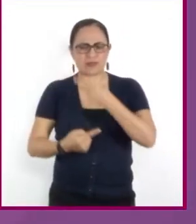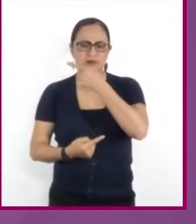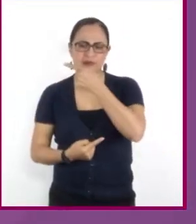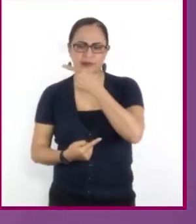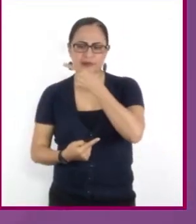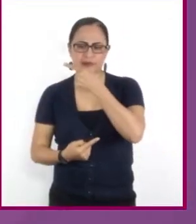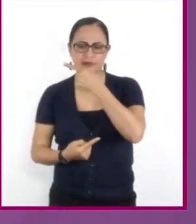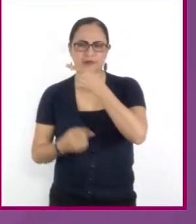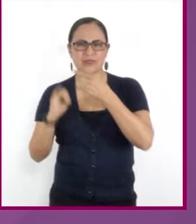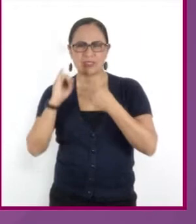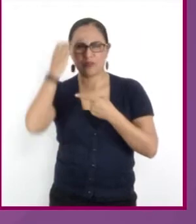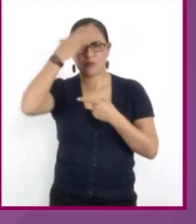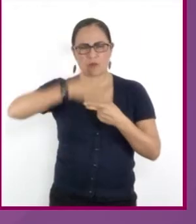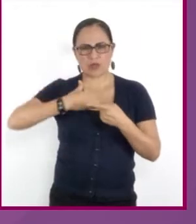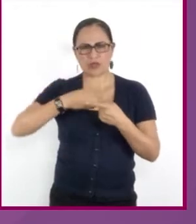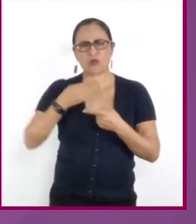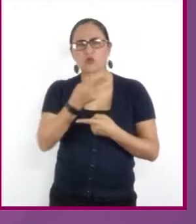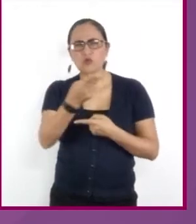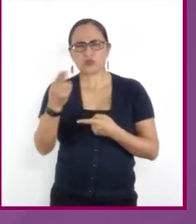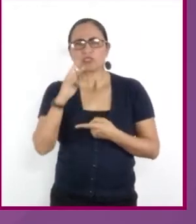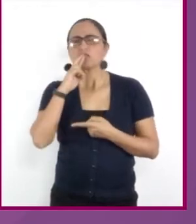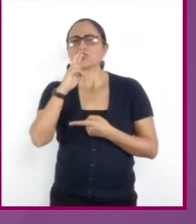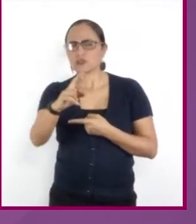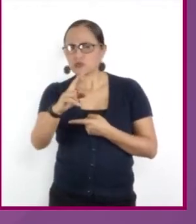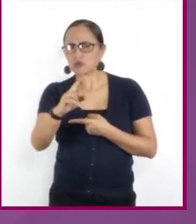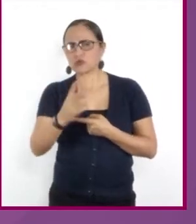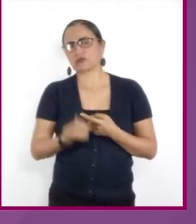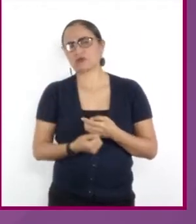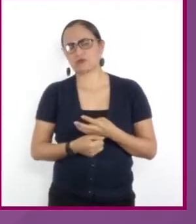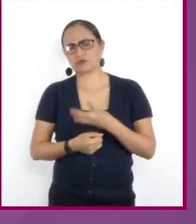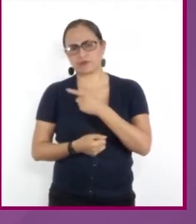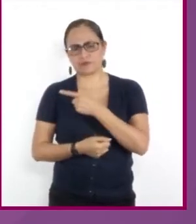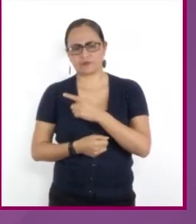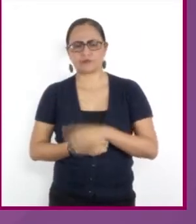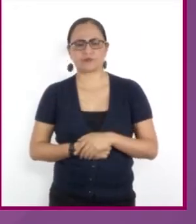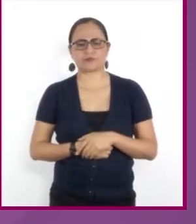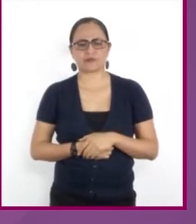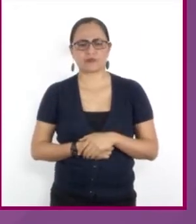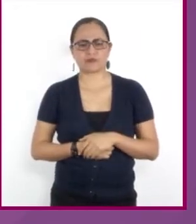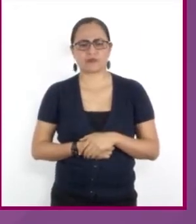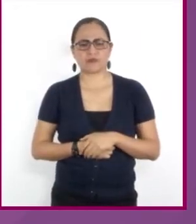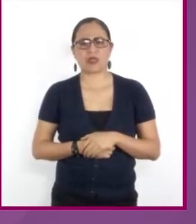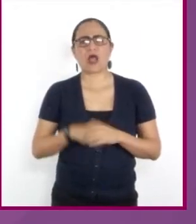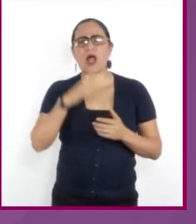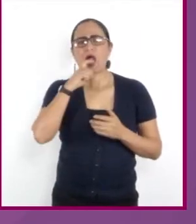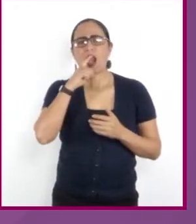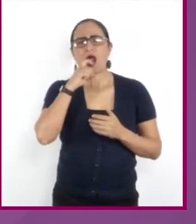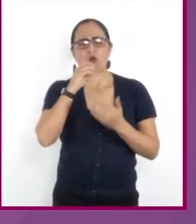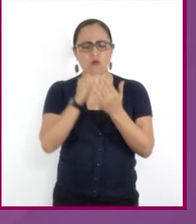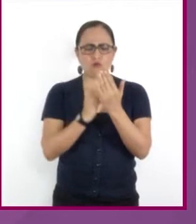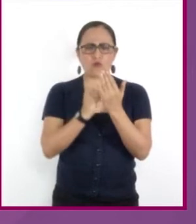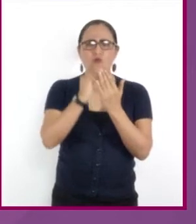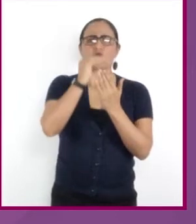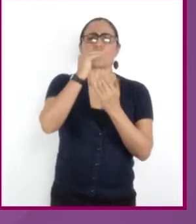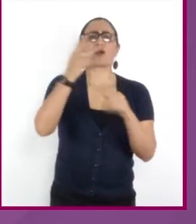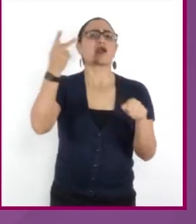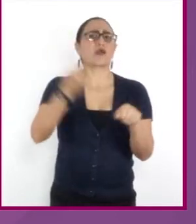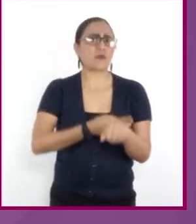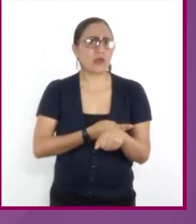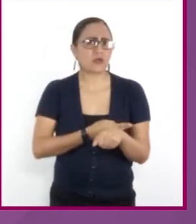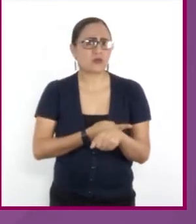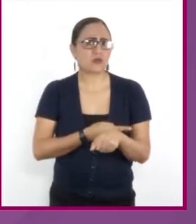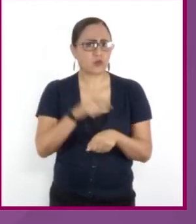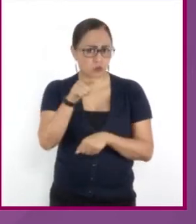la siguiente imagen y traten de responder la siguiente pregunta. ¿Qué pasó con el volumen de agua? ¿Nos puedes ayudar